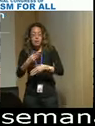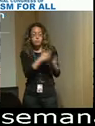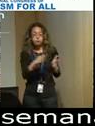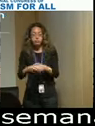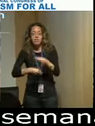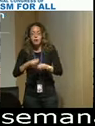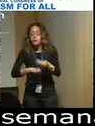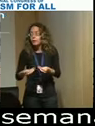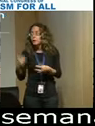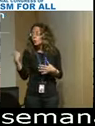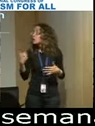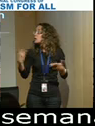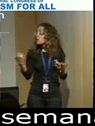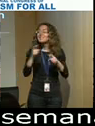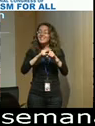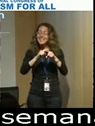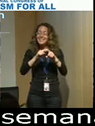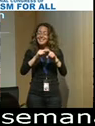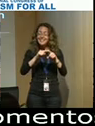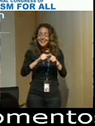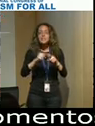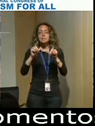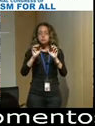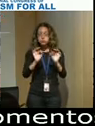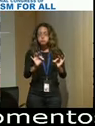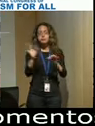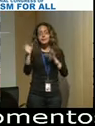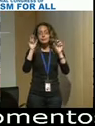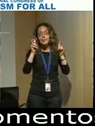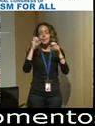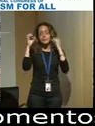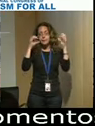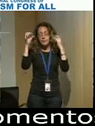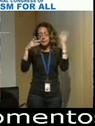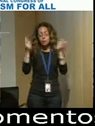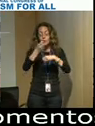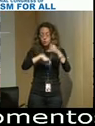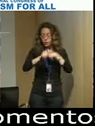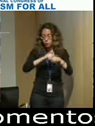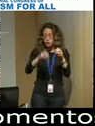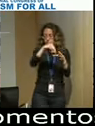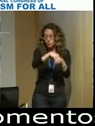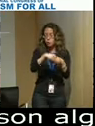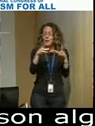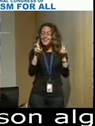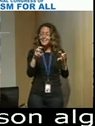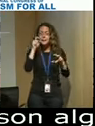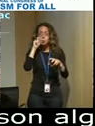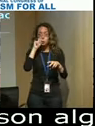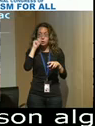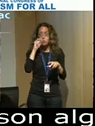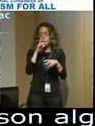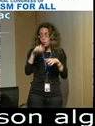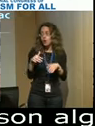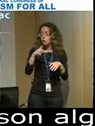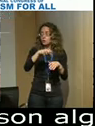Bueno, estos son algunos rasgos de gestión de las actividades. Fijaros, desde las asociaciones, en turismo, que es donde estamos aquí